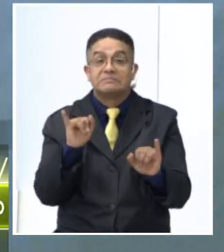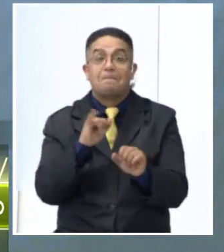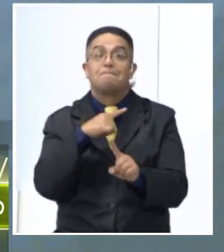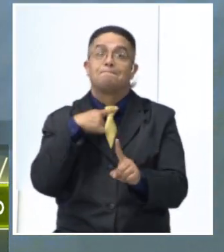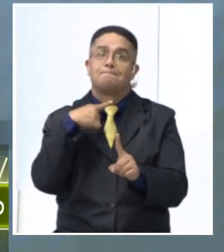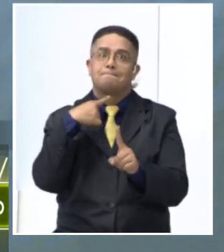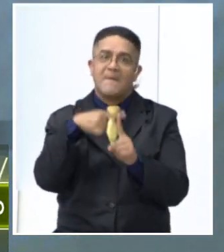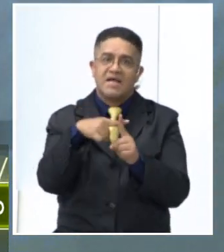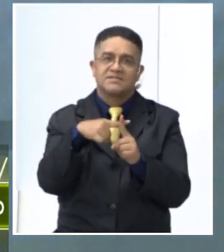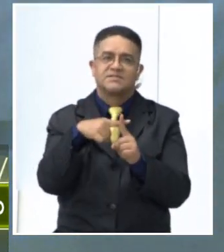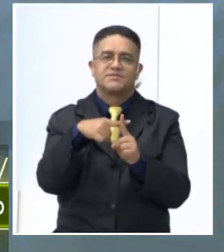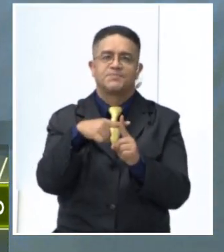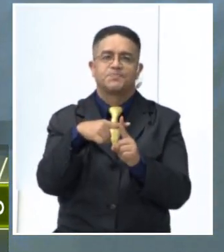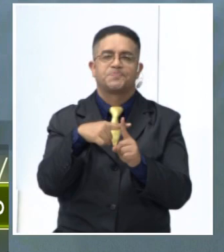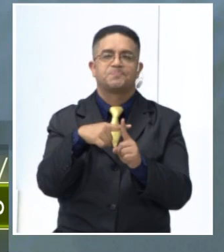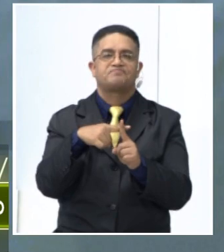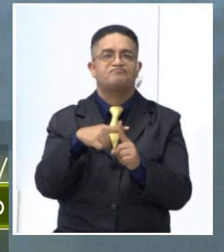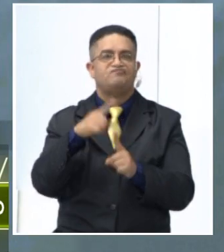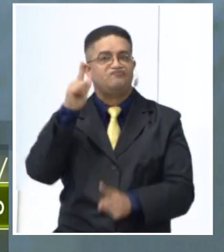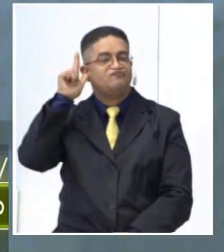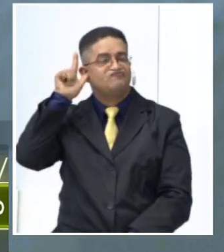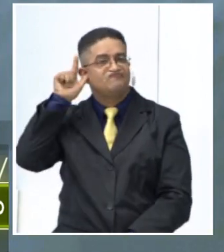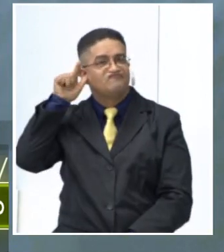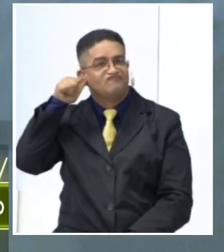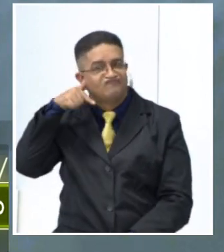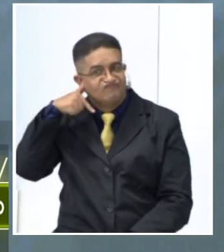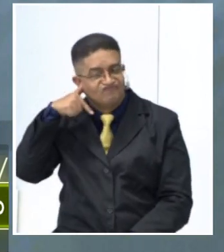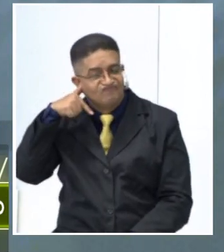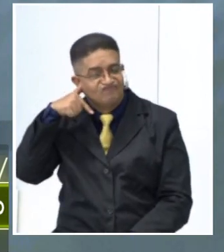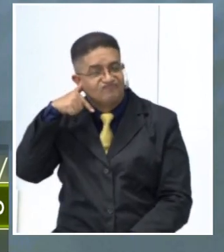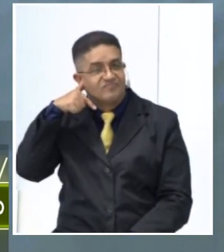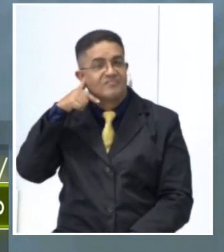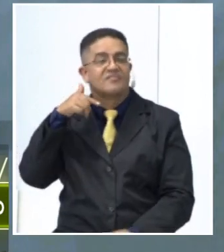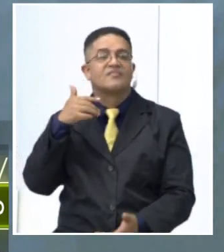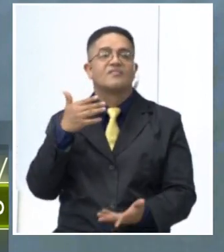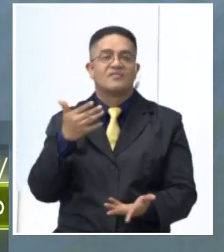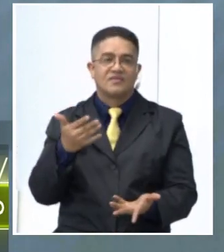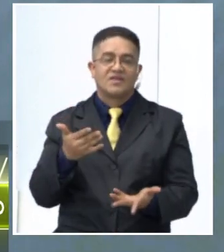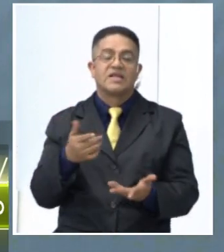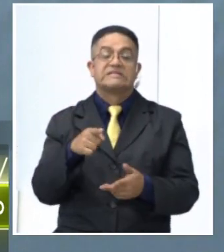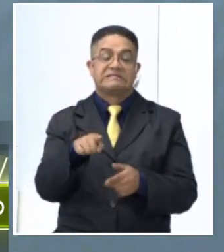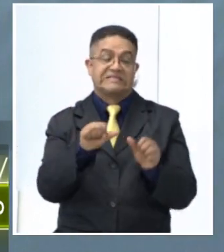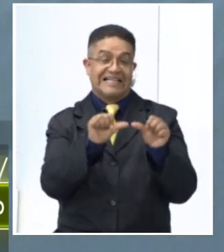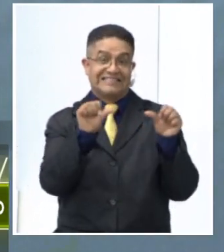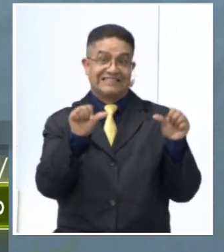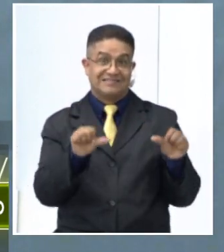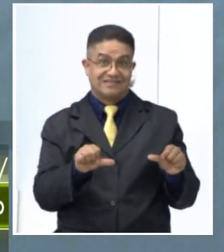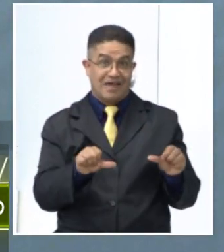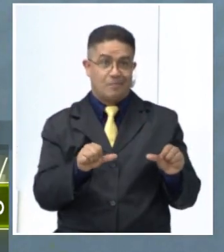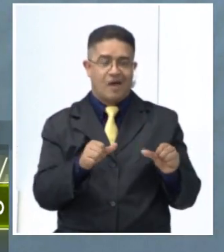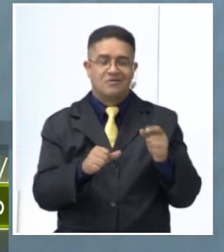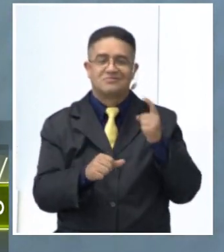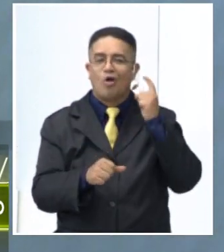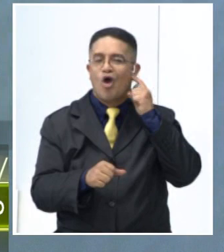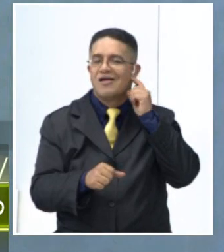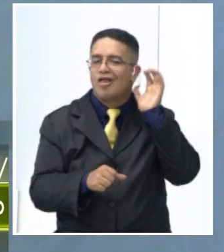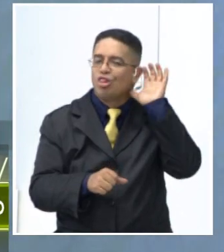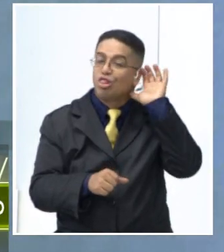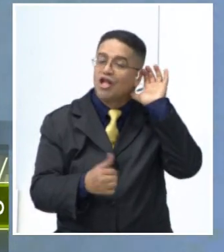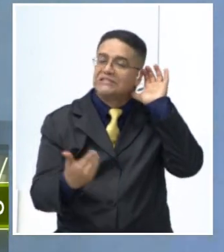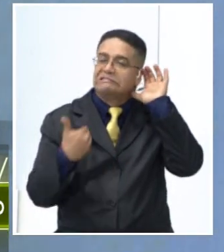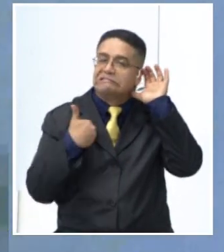sumamos, pudiésemos tener pérdida o disminución de la agudeza auditiva, por supuesto, si este sistema de conducción, que es el oído, está